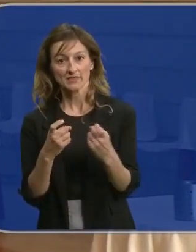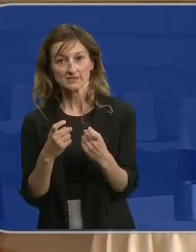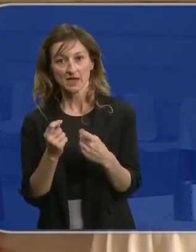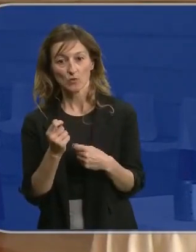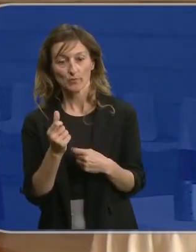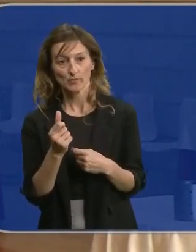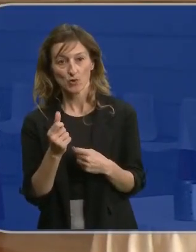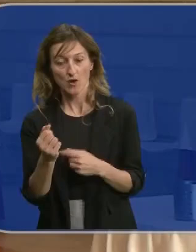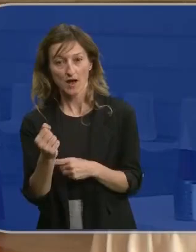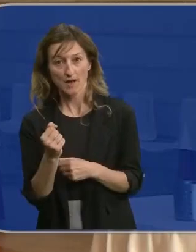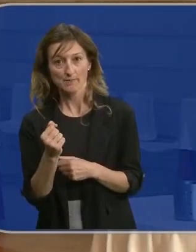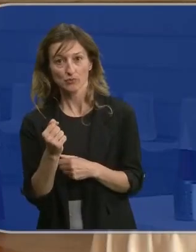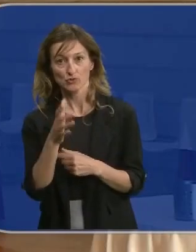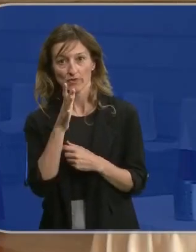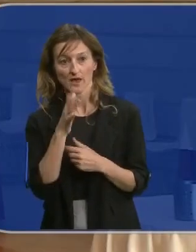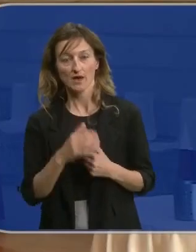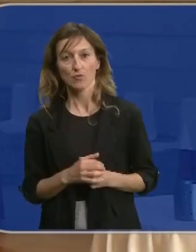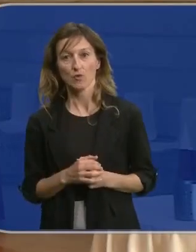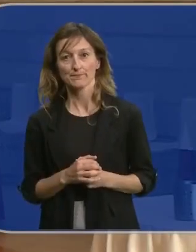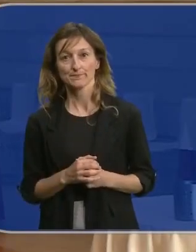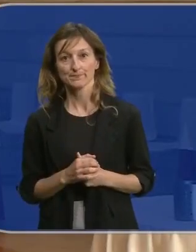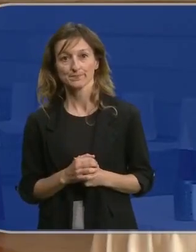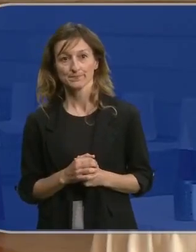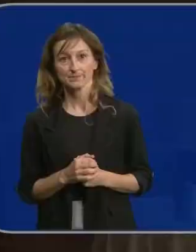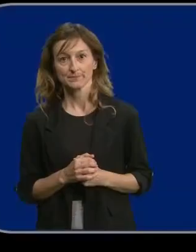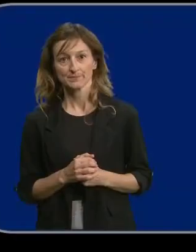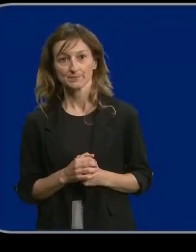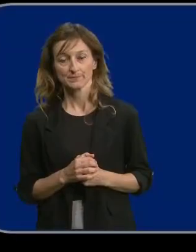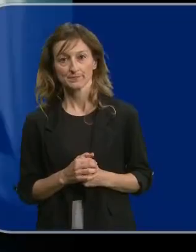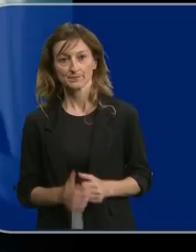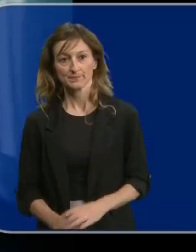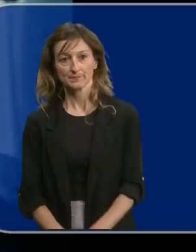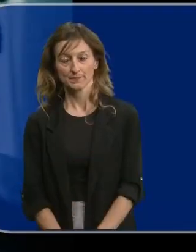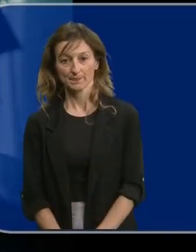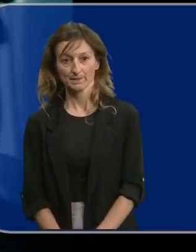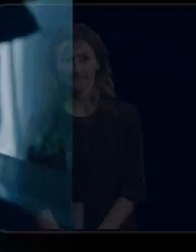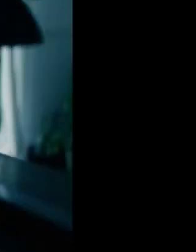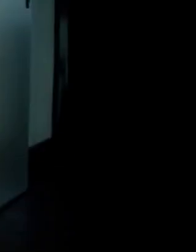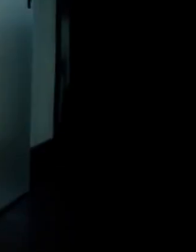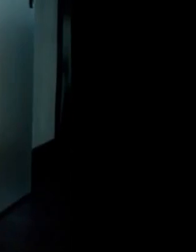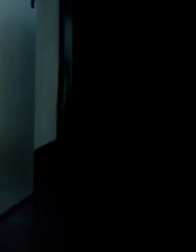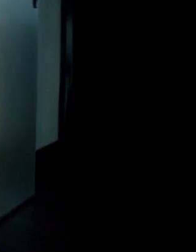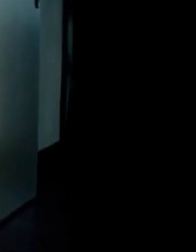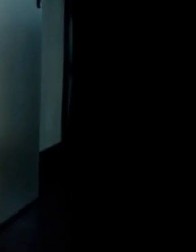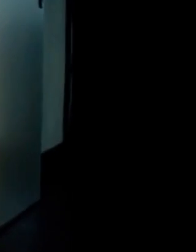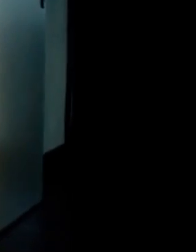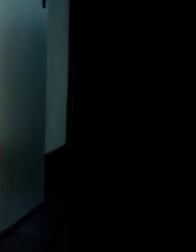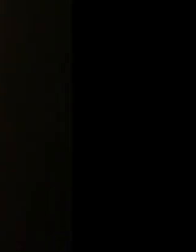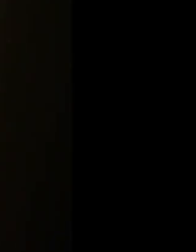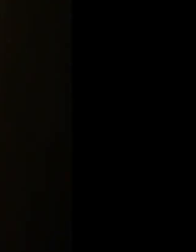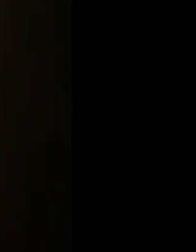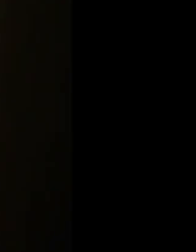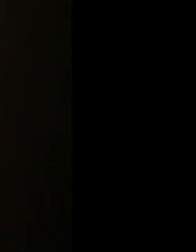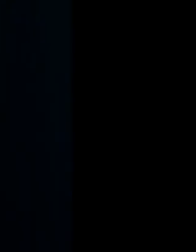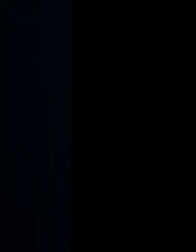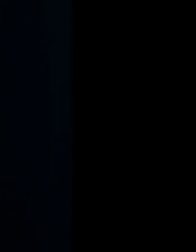Pues un poco de riego de apoyo en amplias zonas bienvenidos un día más a la retransmisión de uno de los